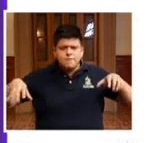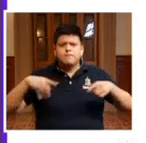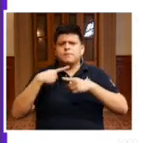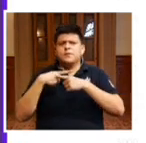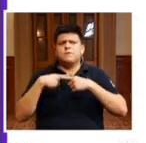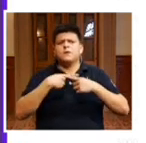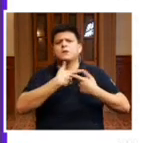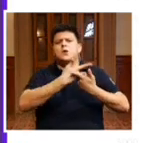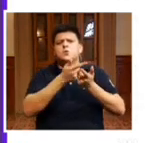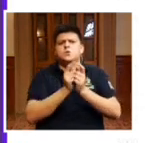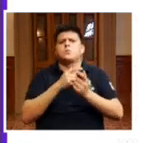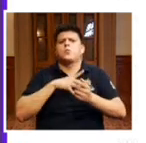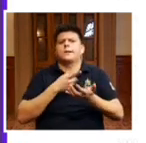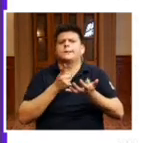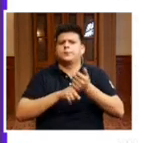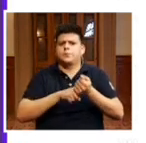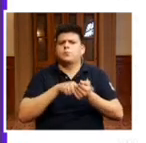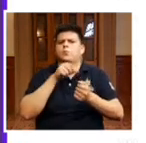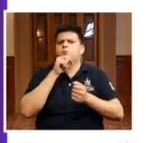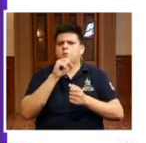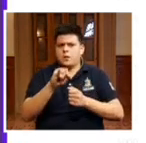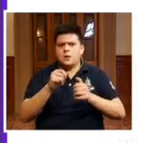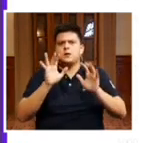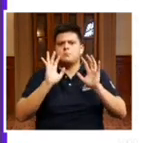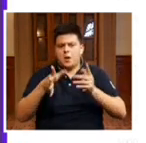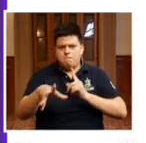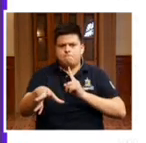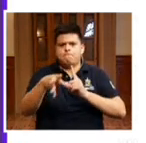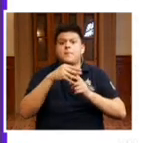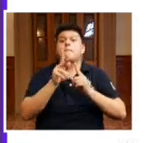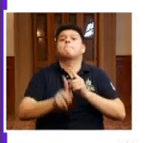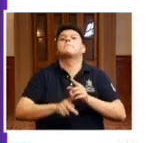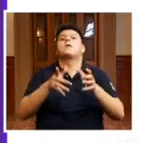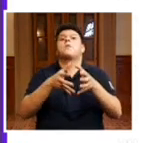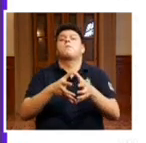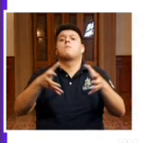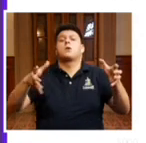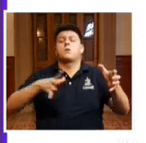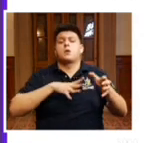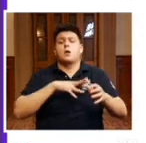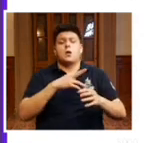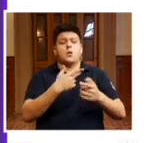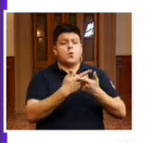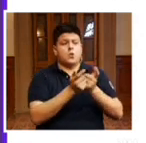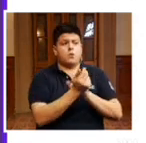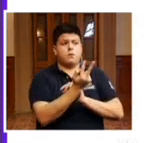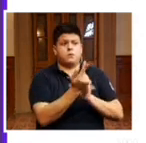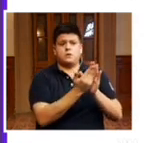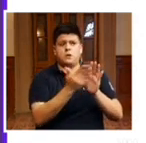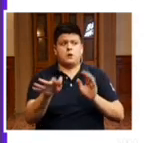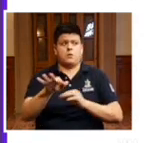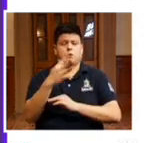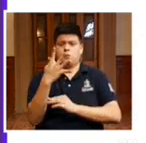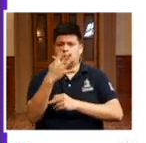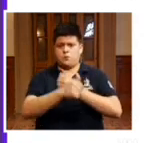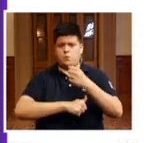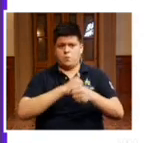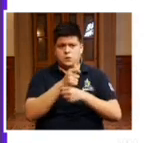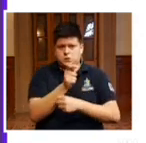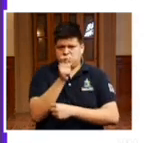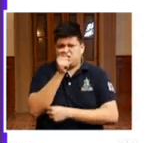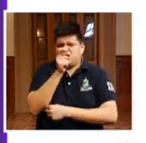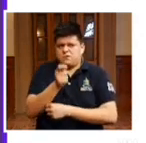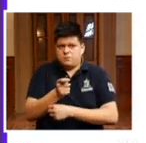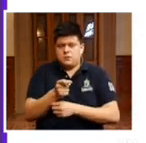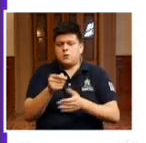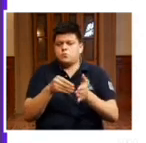Sin embargo, se están concentrando los casos en el grupo de 25 a 44 años, es decir,